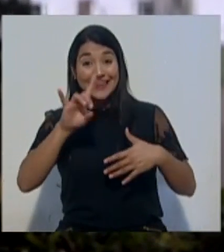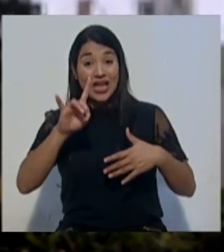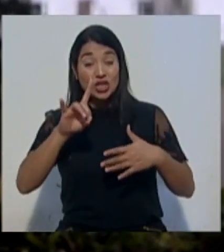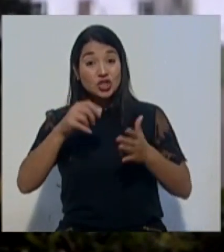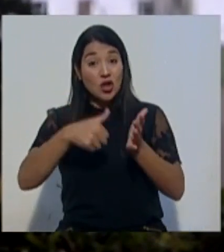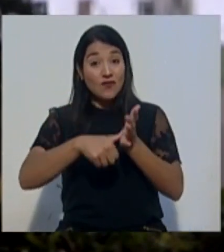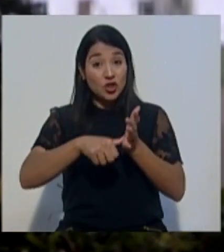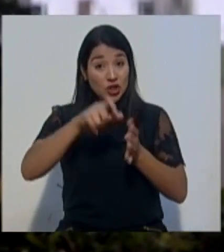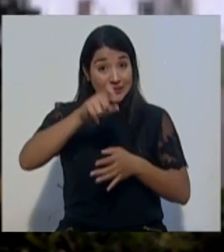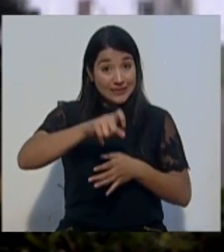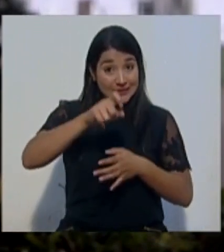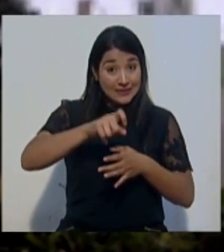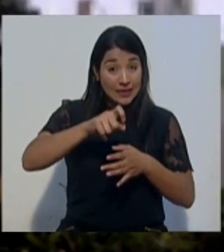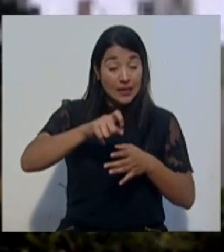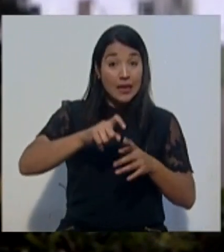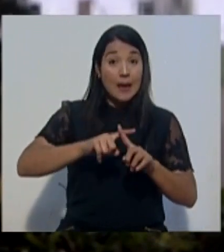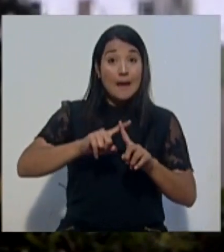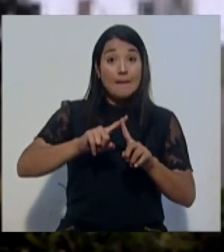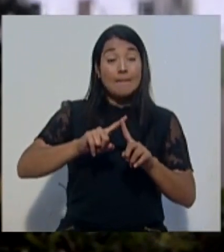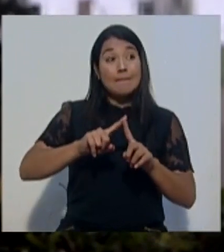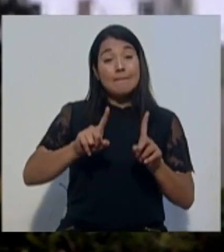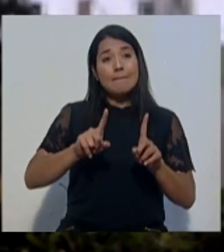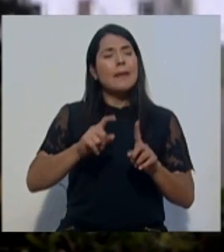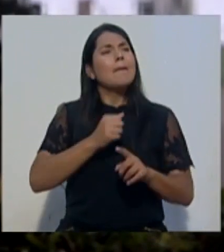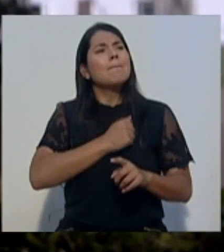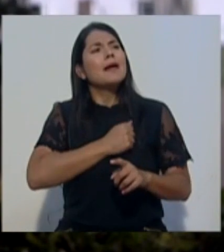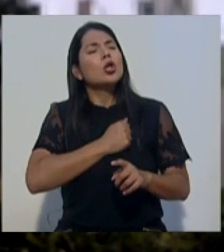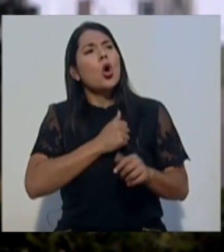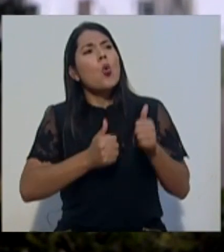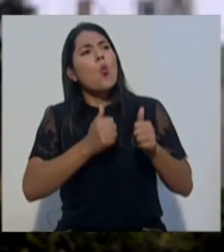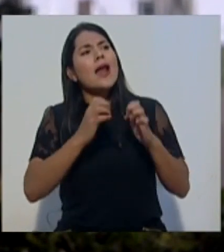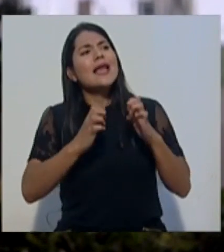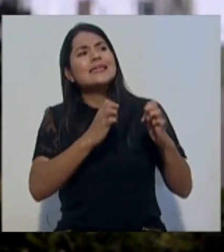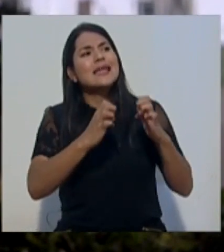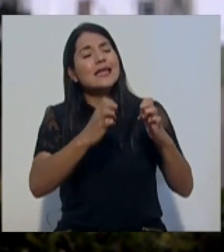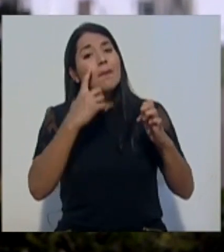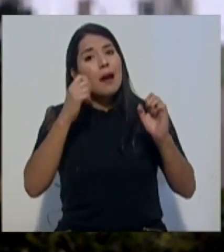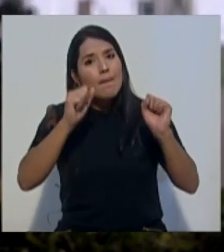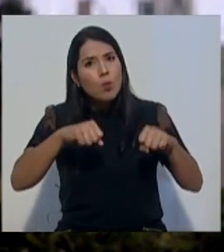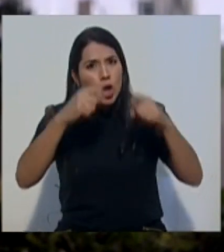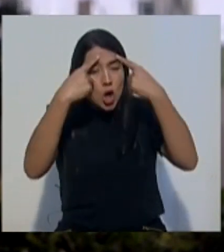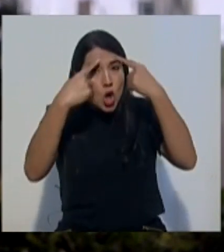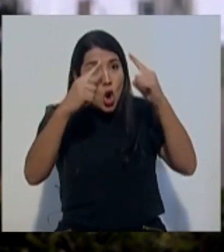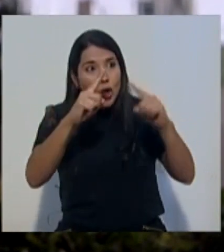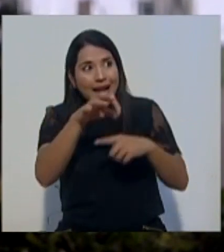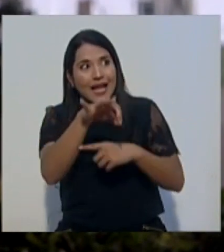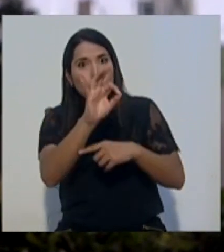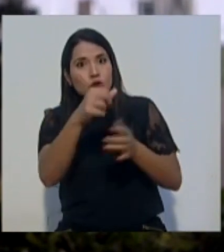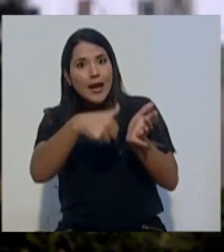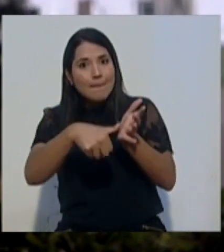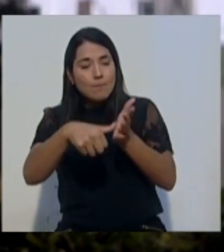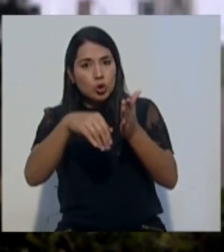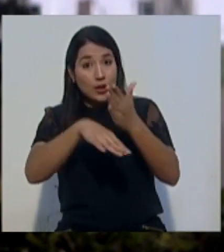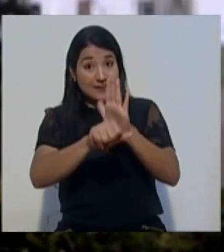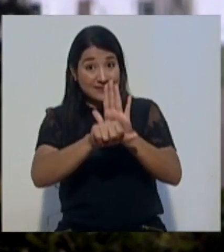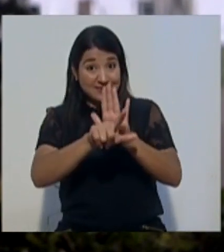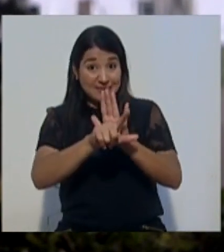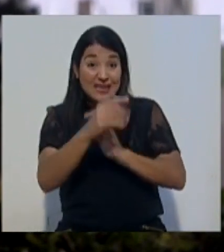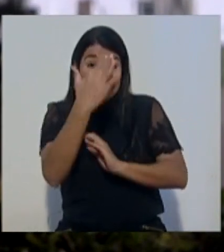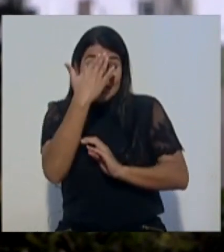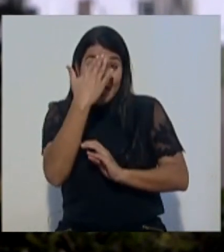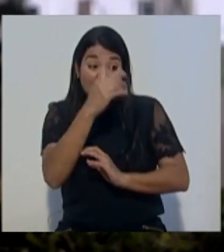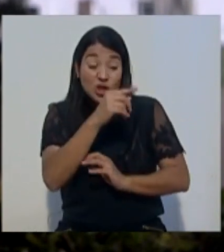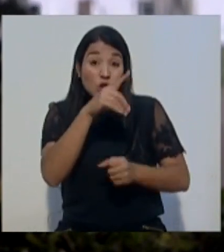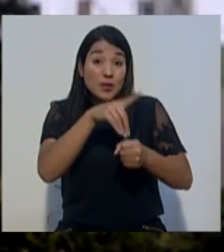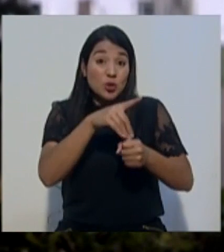que sí lo votaron afirmativamente bueno, en primer debate. Perdón. ¿Cuál es la estrategia para conseguir los apoyos en la Asamblea, tomando en cuenta lo que ellos dicen de don Marcelo, que no es el